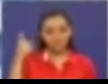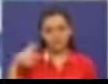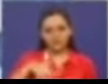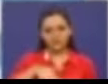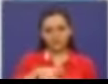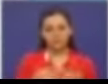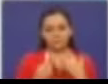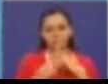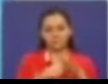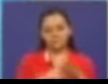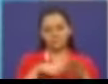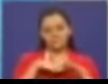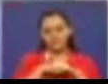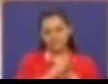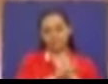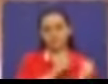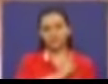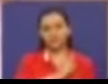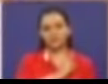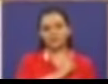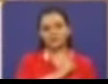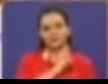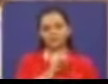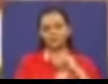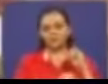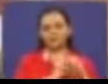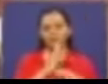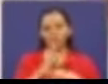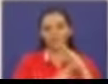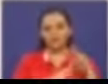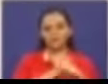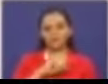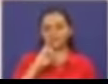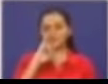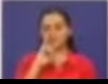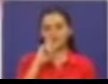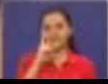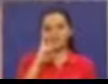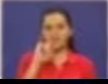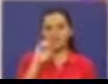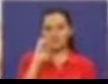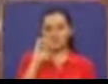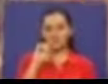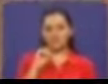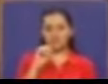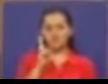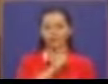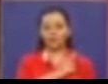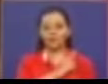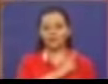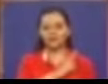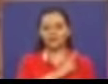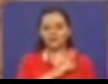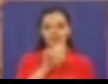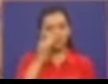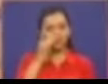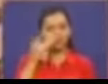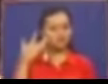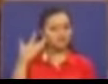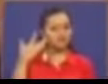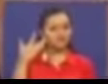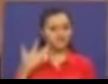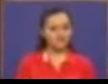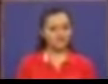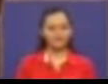estudiando ya en universidades a nivel mundial que tiene la patria, como Iquian, la Universidad Regional Amazónica. Esa